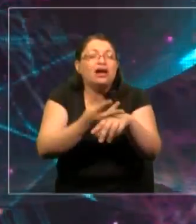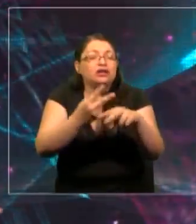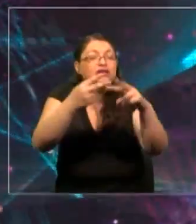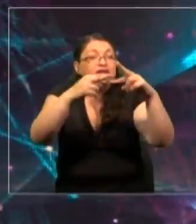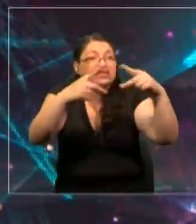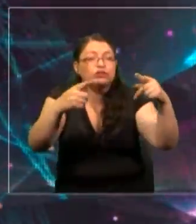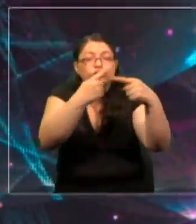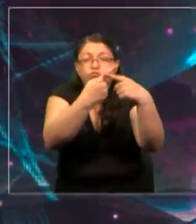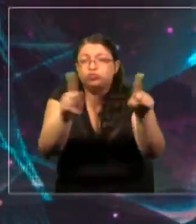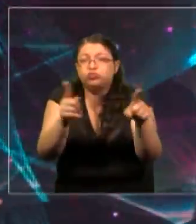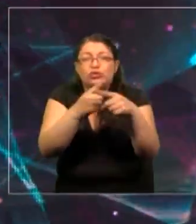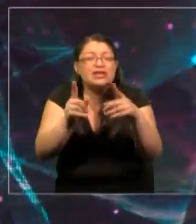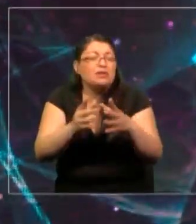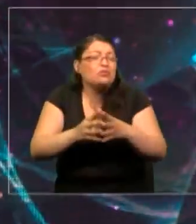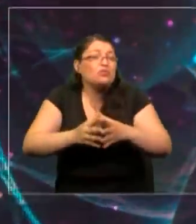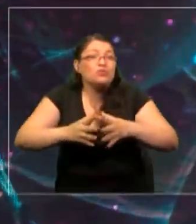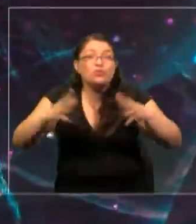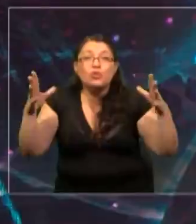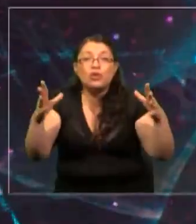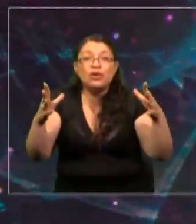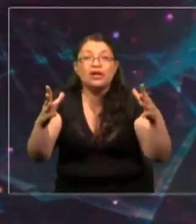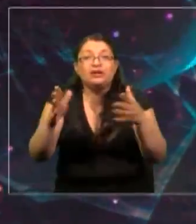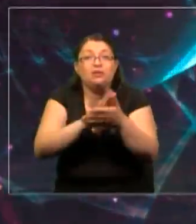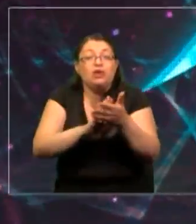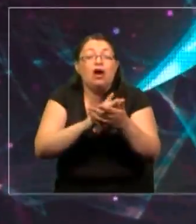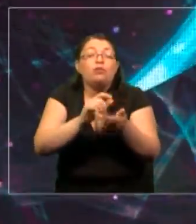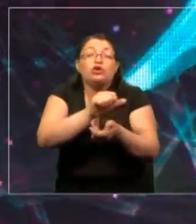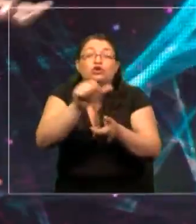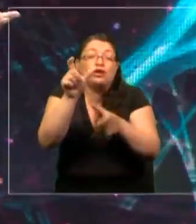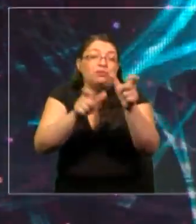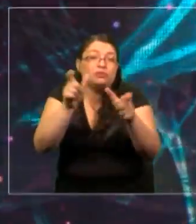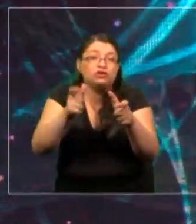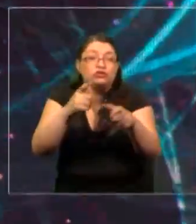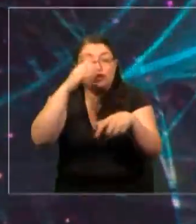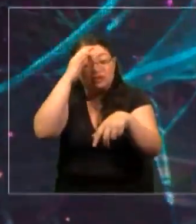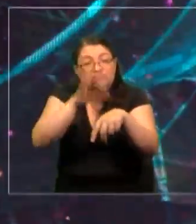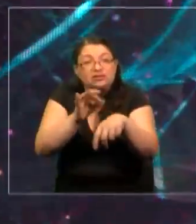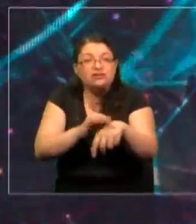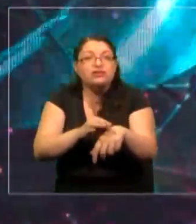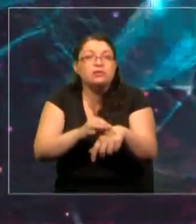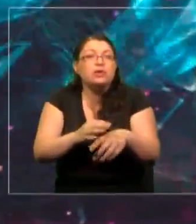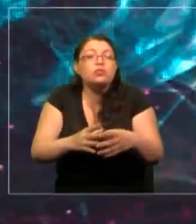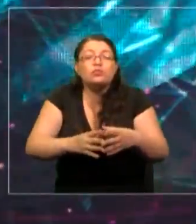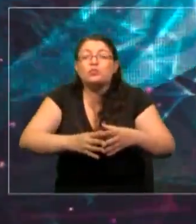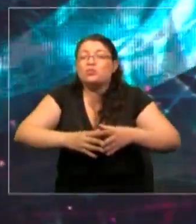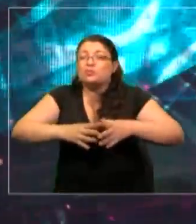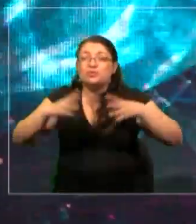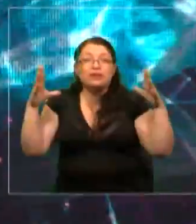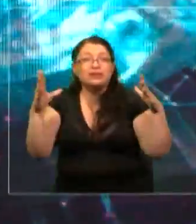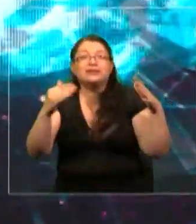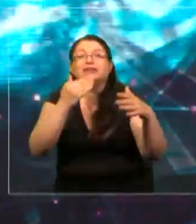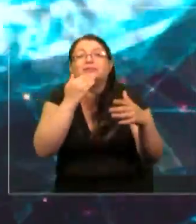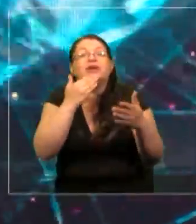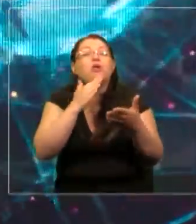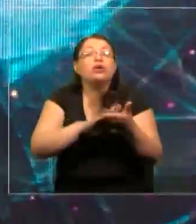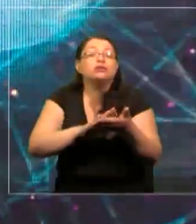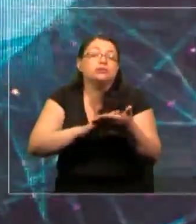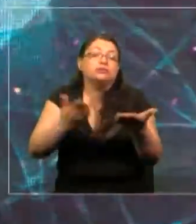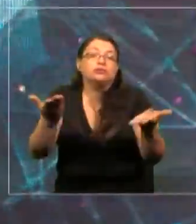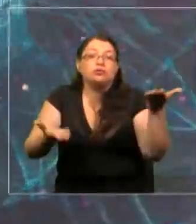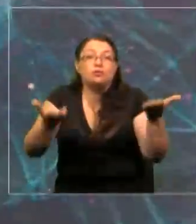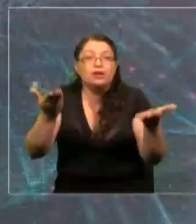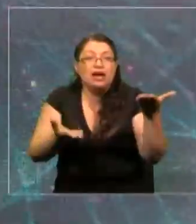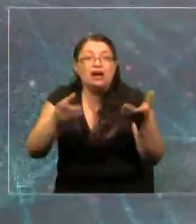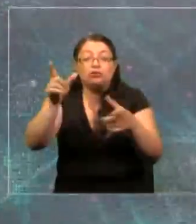que es inmensa en comparación a la cantidad de pacientes que se han tratado y inmensa en comparación también a la cantidad